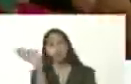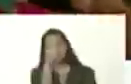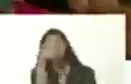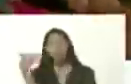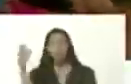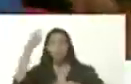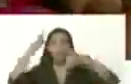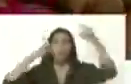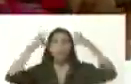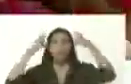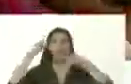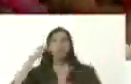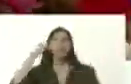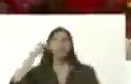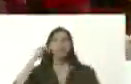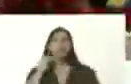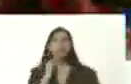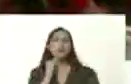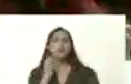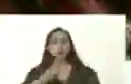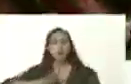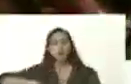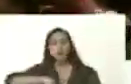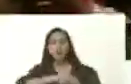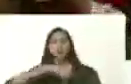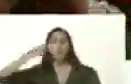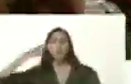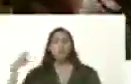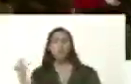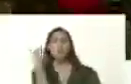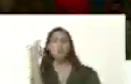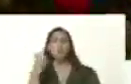Chávez, de Bolívar, de nuestro pueblo.